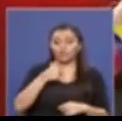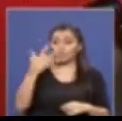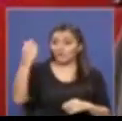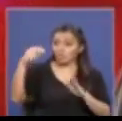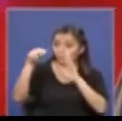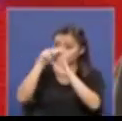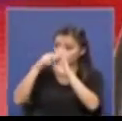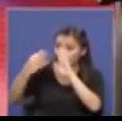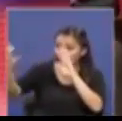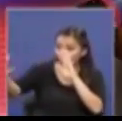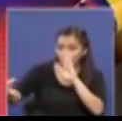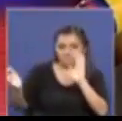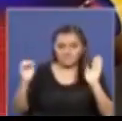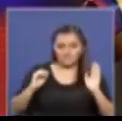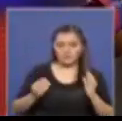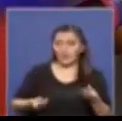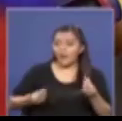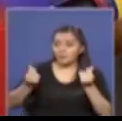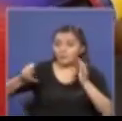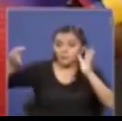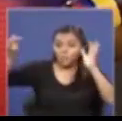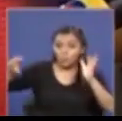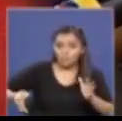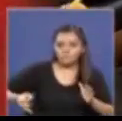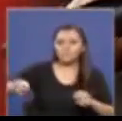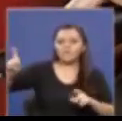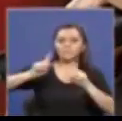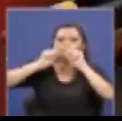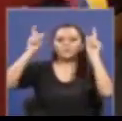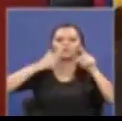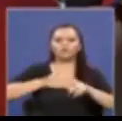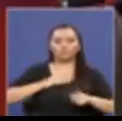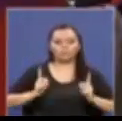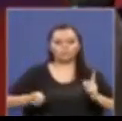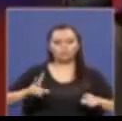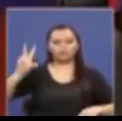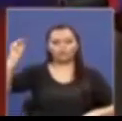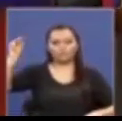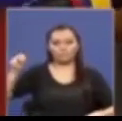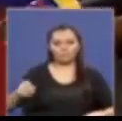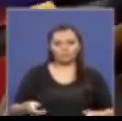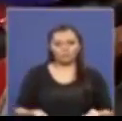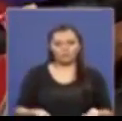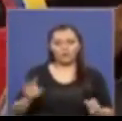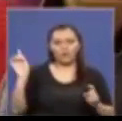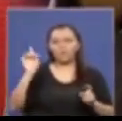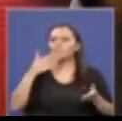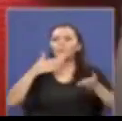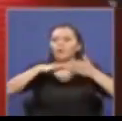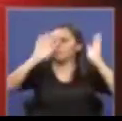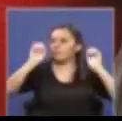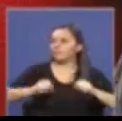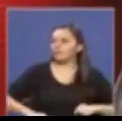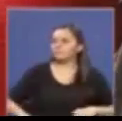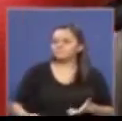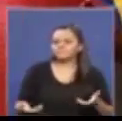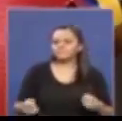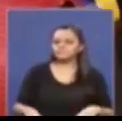norma técnica de calidad para el ensamblaje de vehículos, para que sean vehículos más seguros,